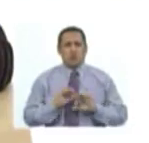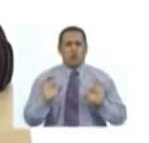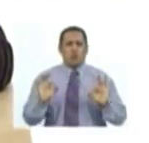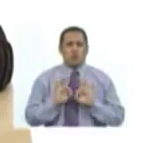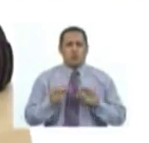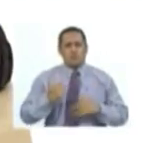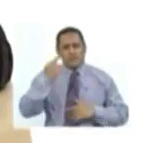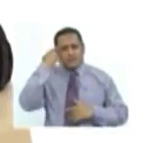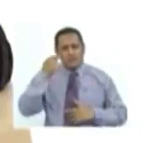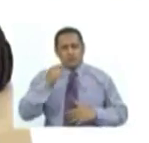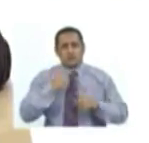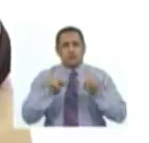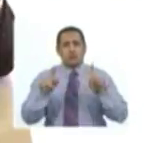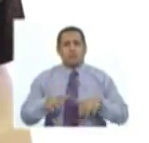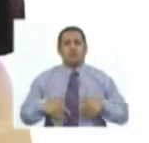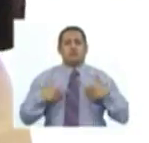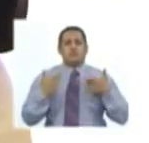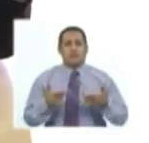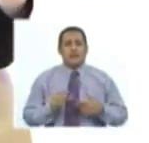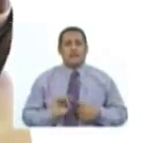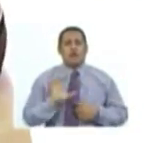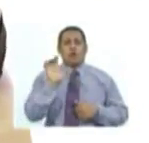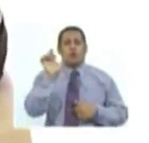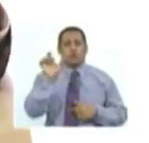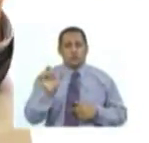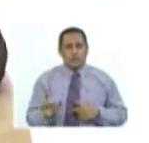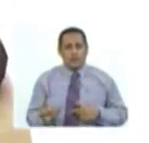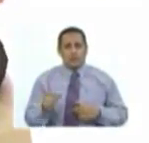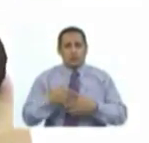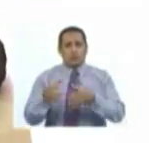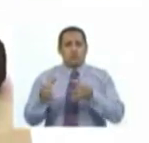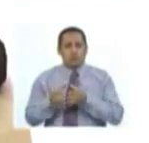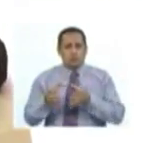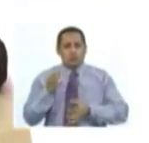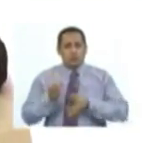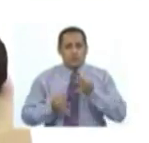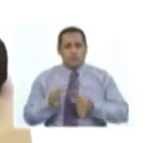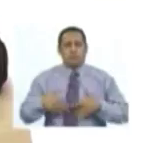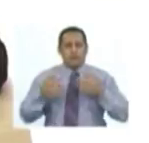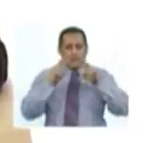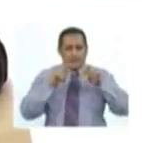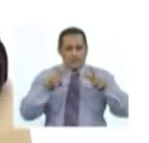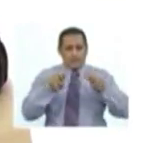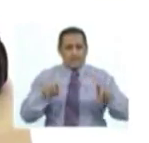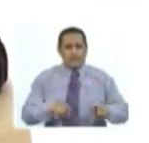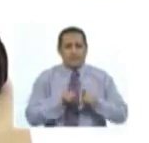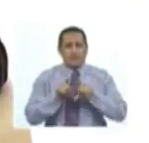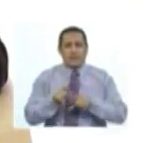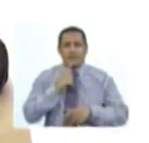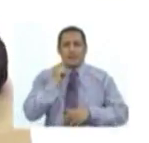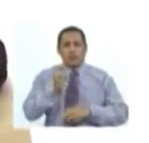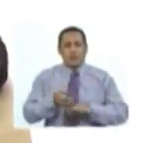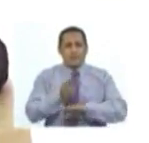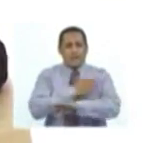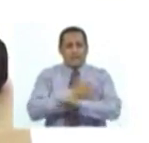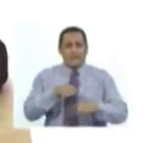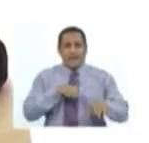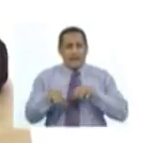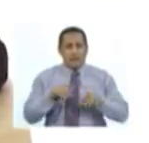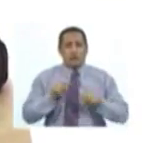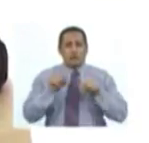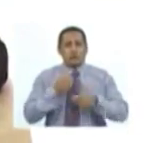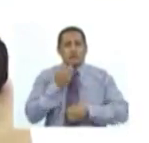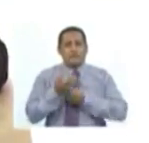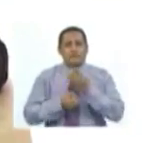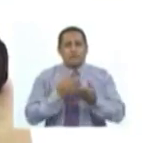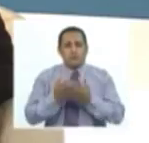cliché, sino es la posibilidad de que otro organismo pueda revisar lo que el juez inferior ha hecho. Esa es una de las